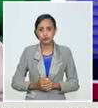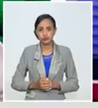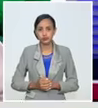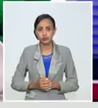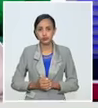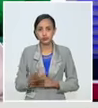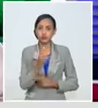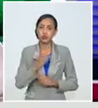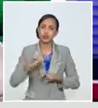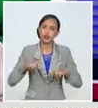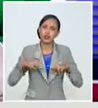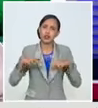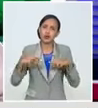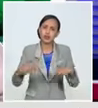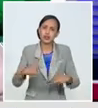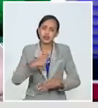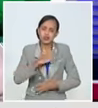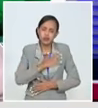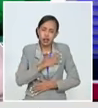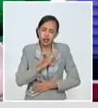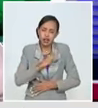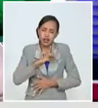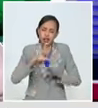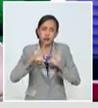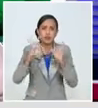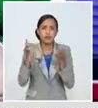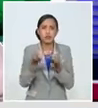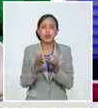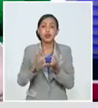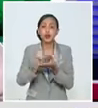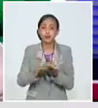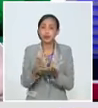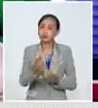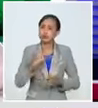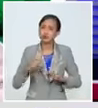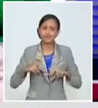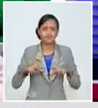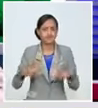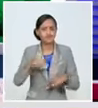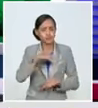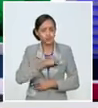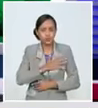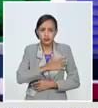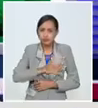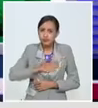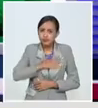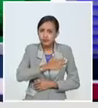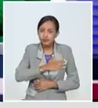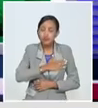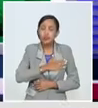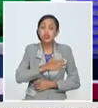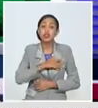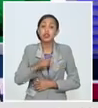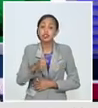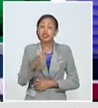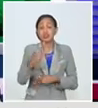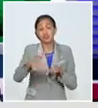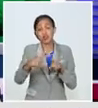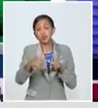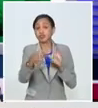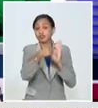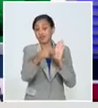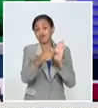Reiteramos condolencias familiares, amistades, y entre los elementos por los cuales mencionaba